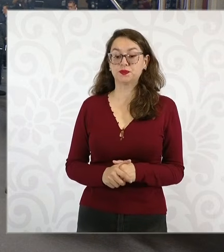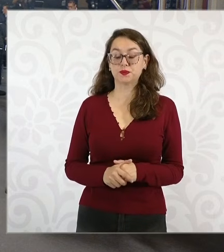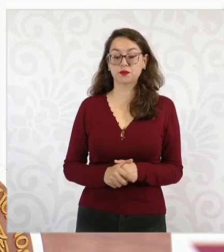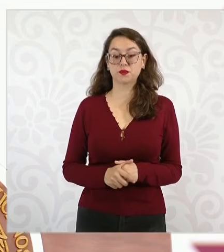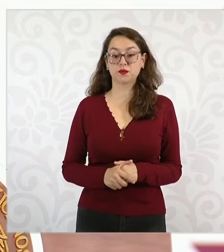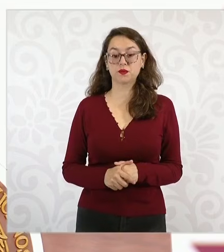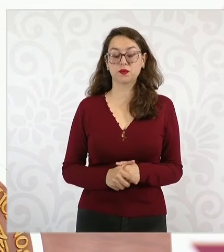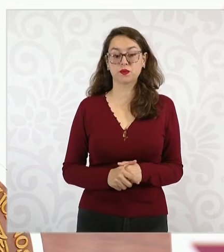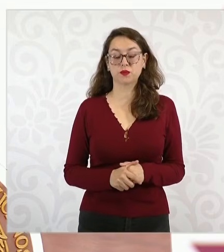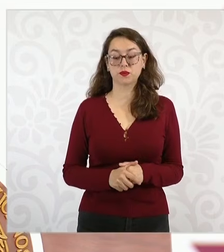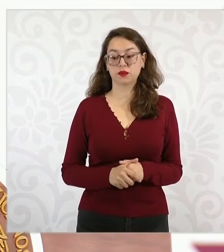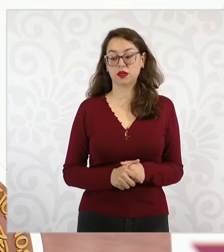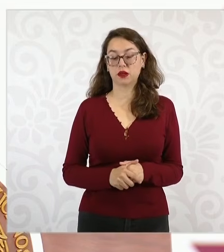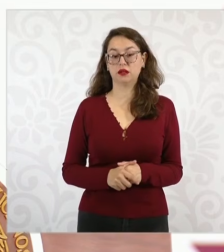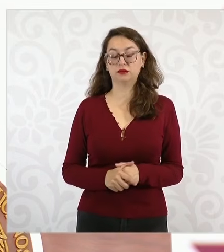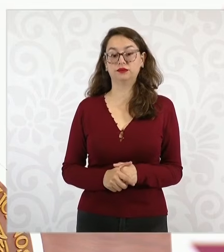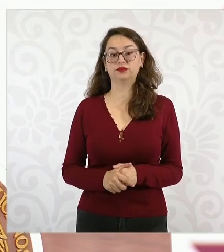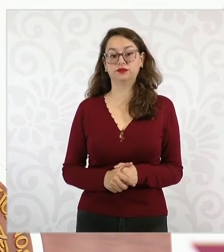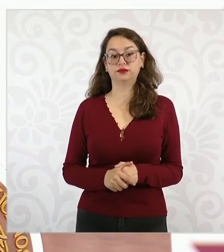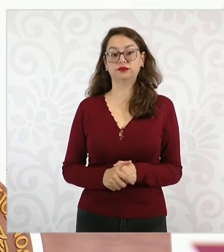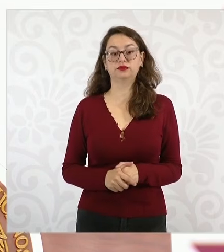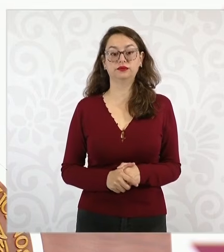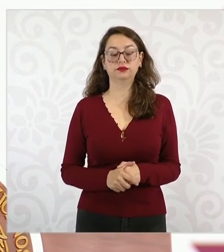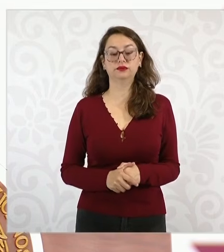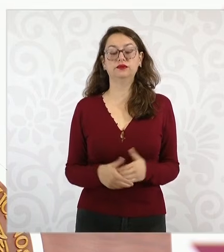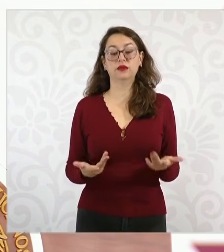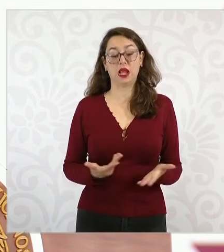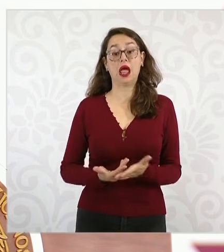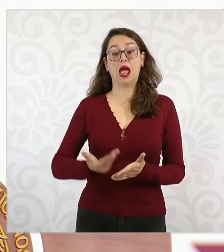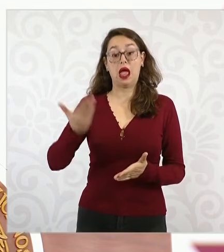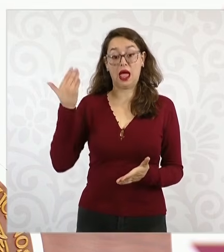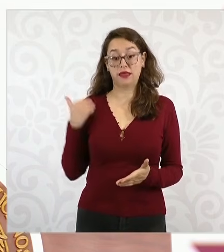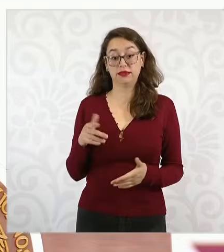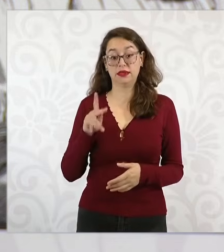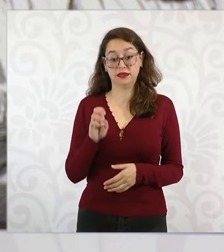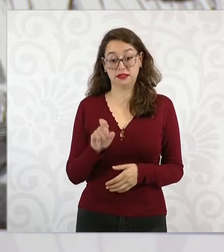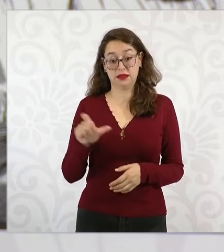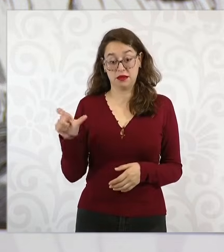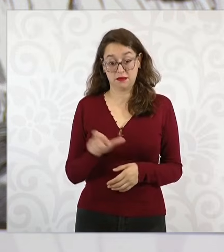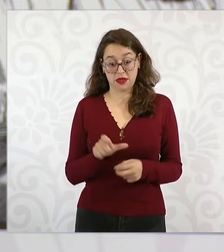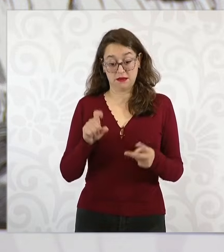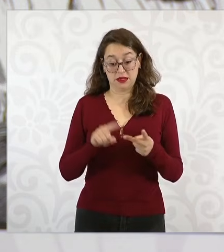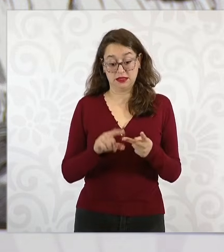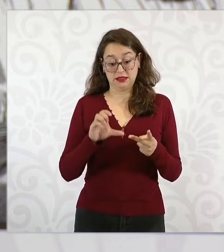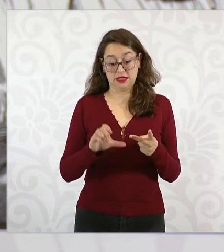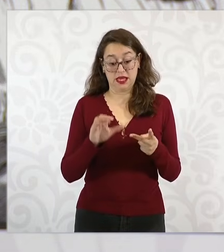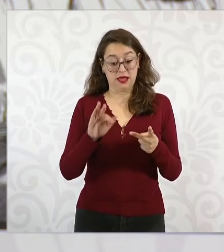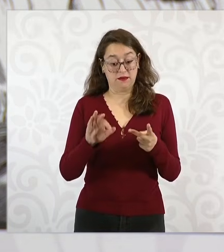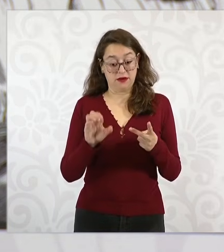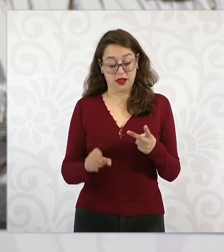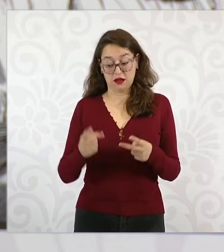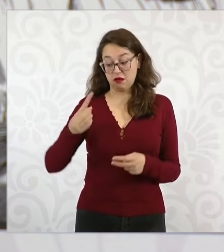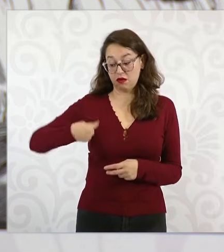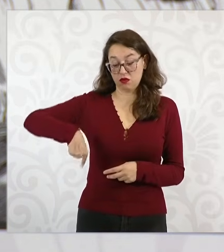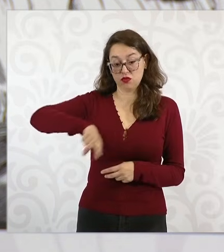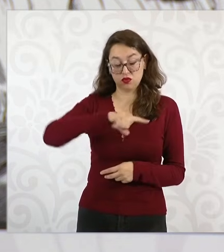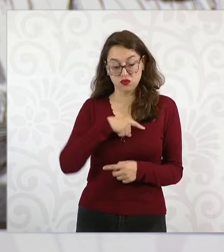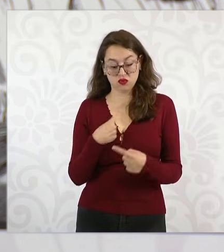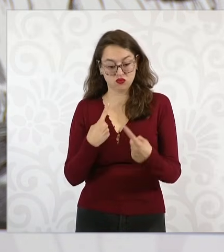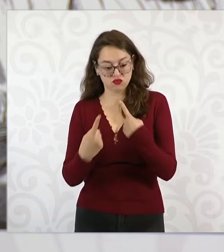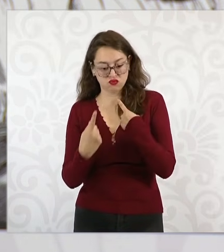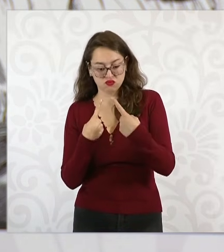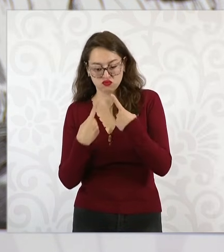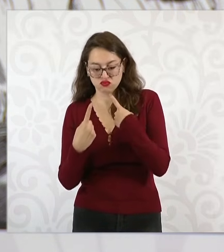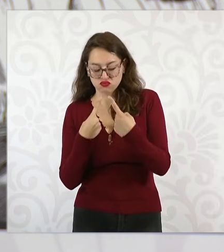en términos de el fortalecimiento de Pemex y de Comisión Federal de Electricidad, las dos empresas públicas